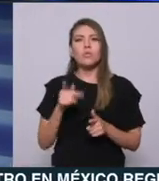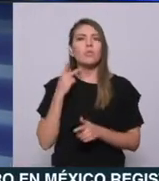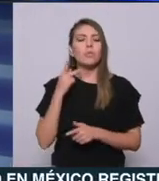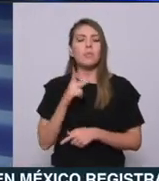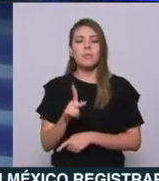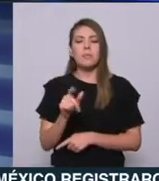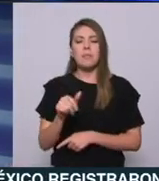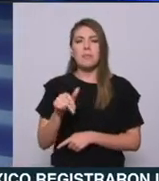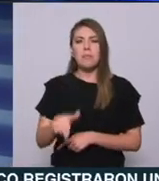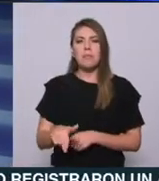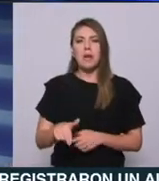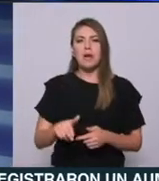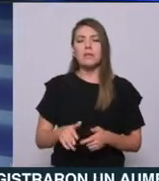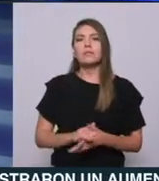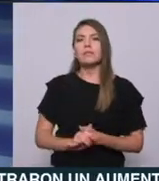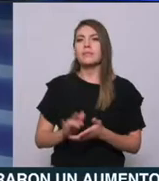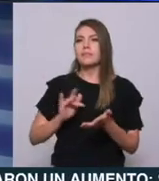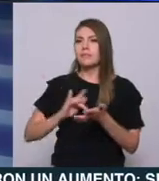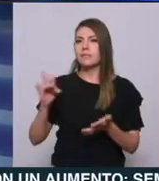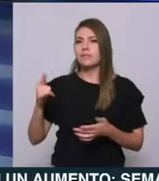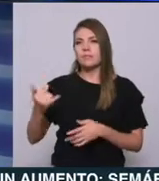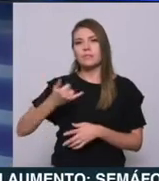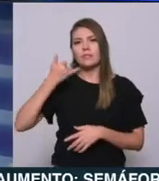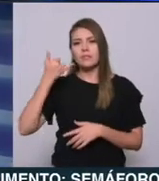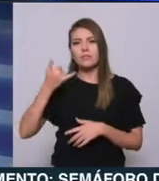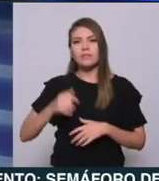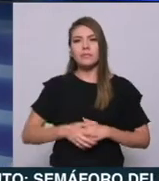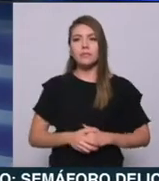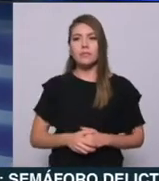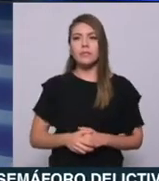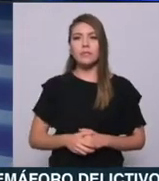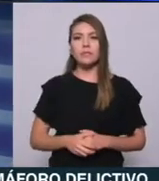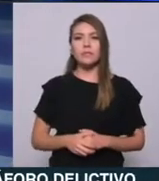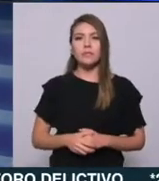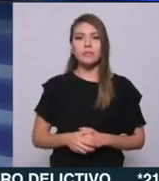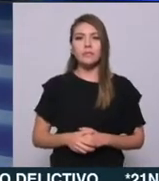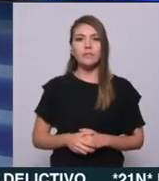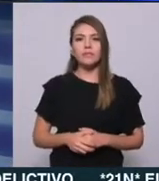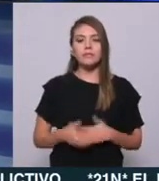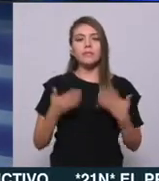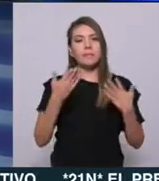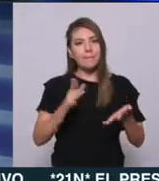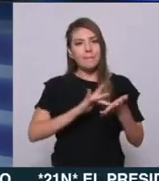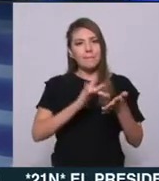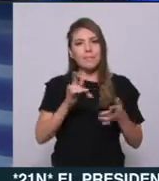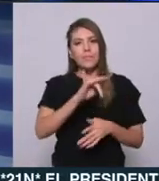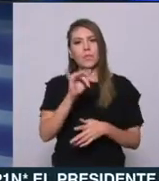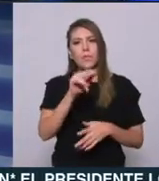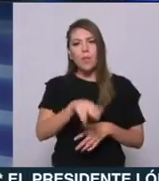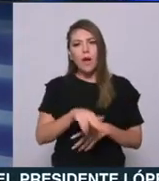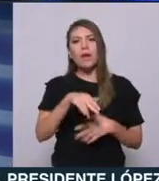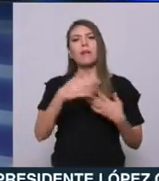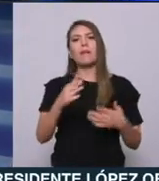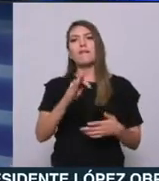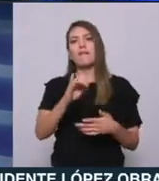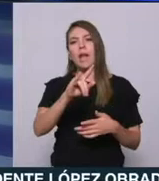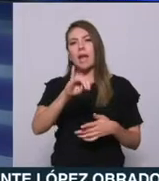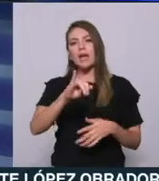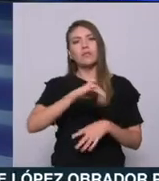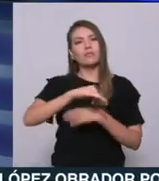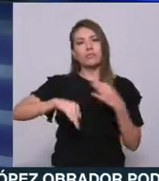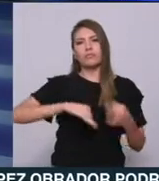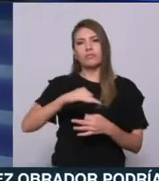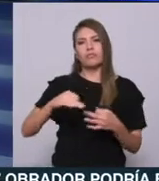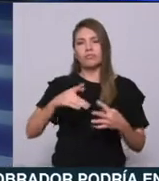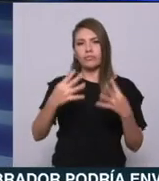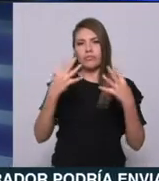noches, muchas gracias por tomarnos la llamada. Por el contrario, muchas gracias a ti, Juan, a Feli y a todo su auditorio. Secretario, ¿cuál es la postura